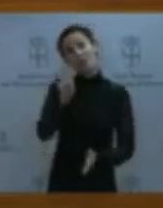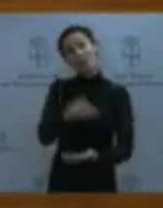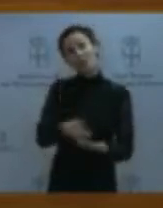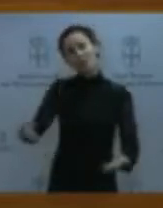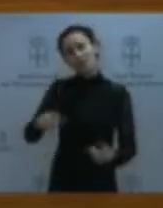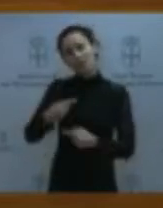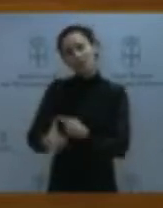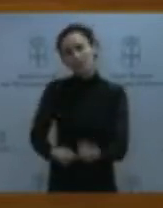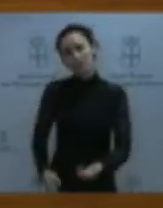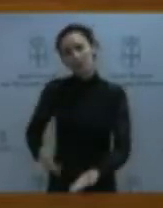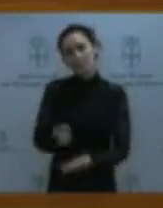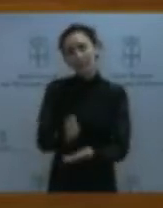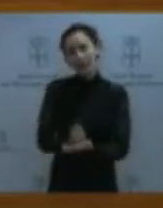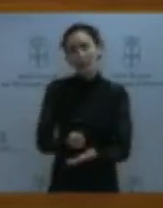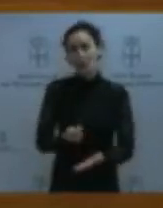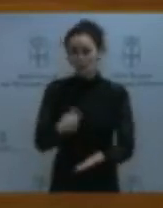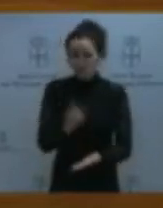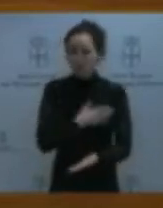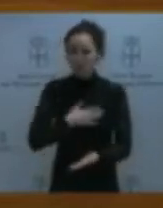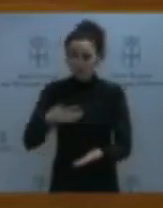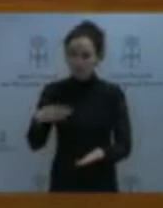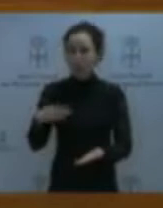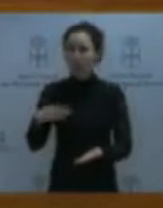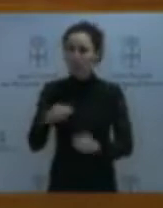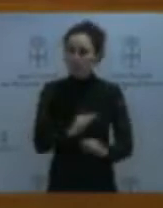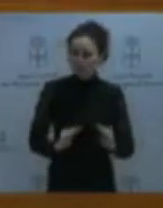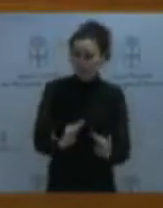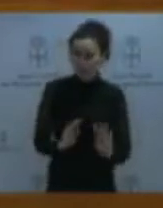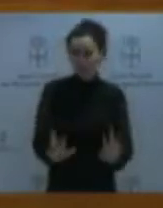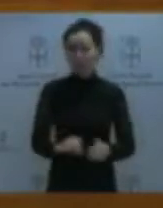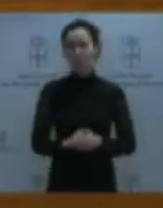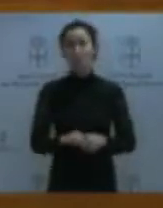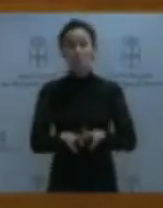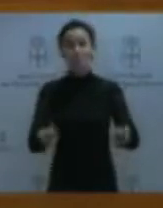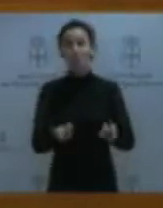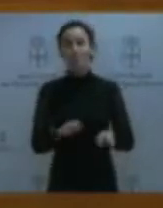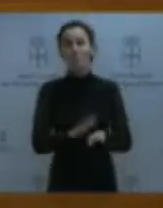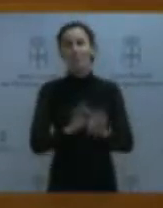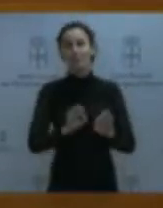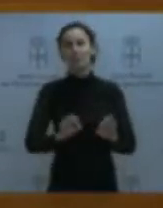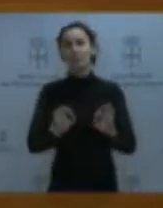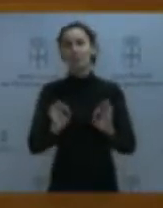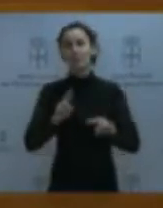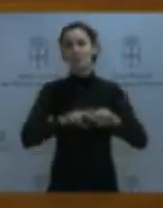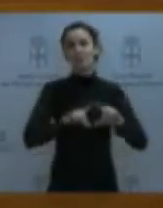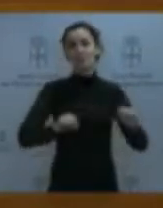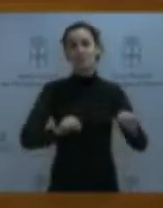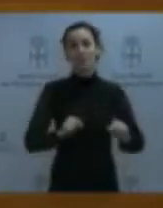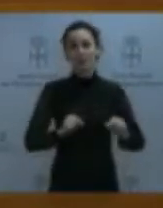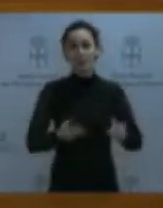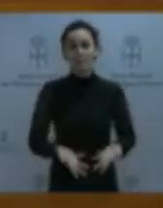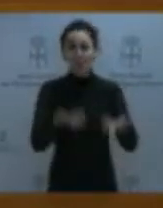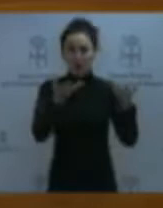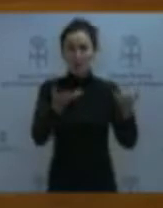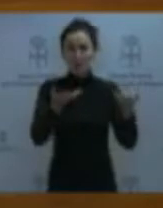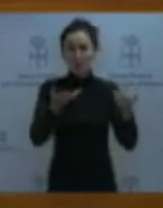estamos dispuestos a cambiar eso. Fundamentalmente, en un principio, a que haya más recursos por parte del Principado, menos